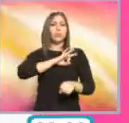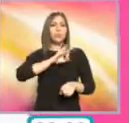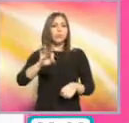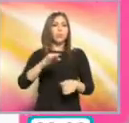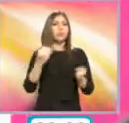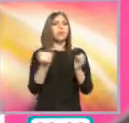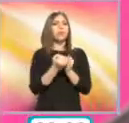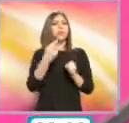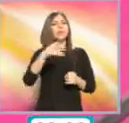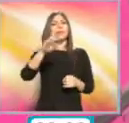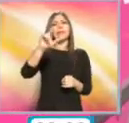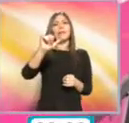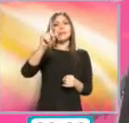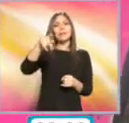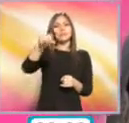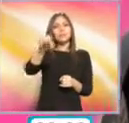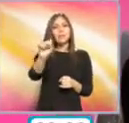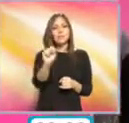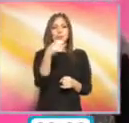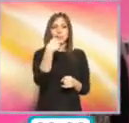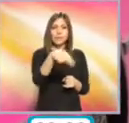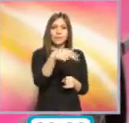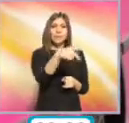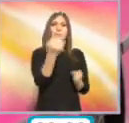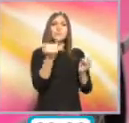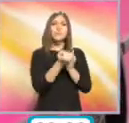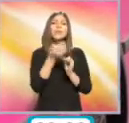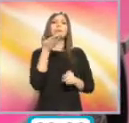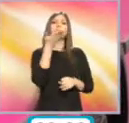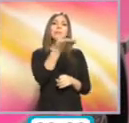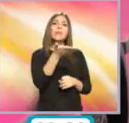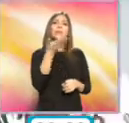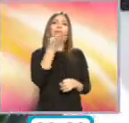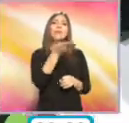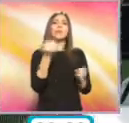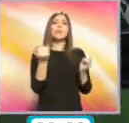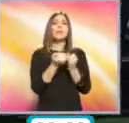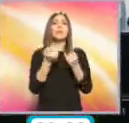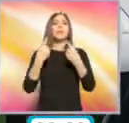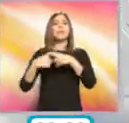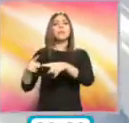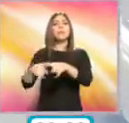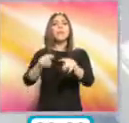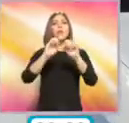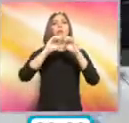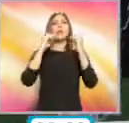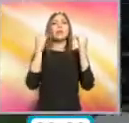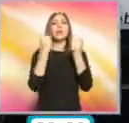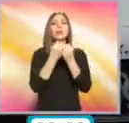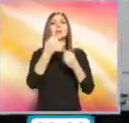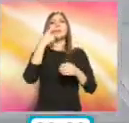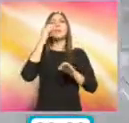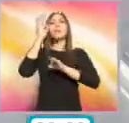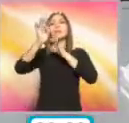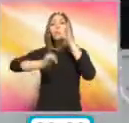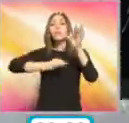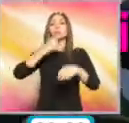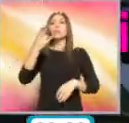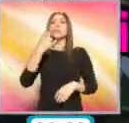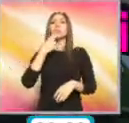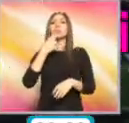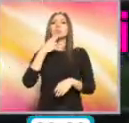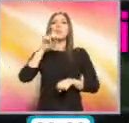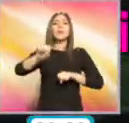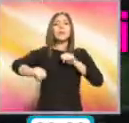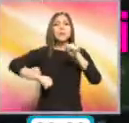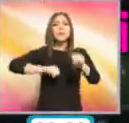de los racks ha sido también una petición que han venido haciendo las organizaciones que promueven el uso de la